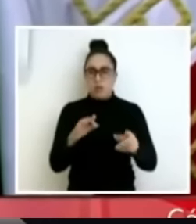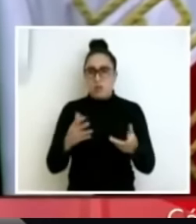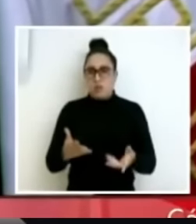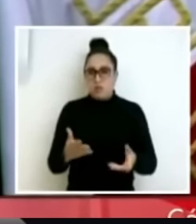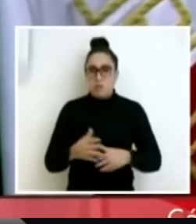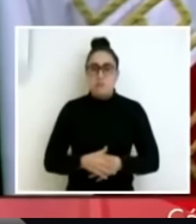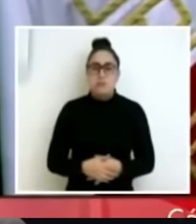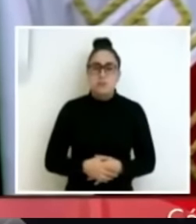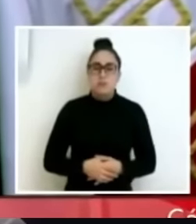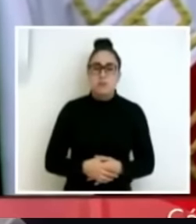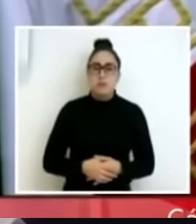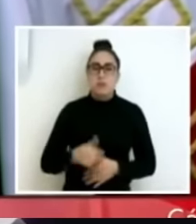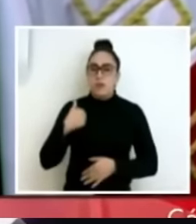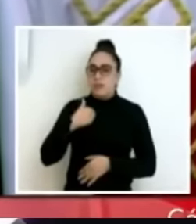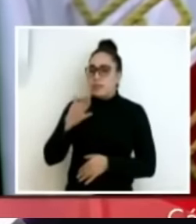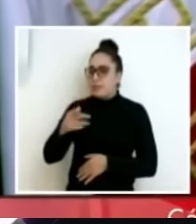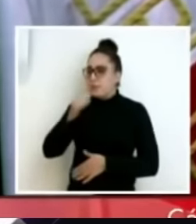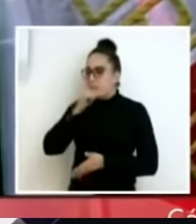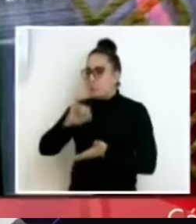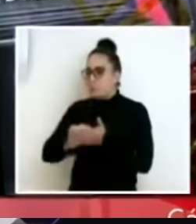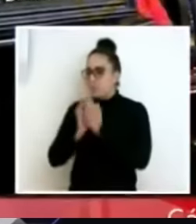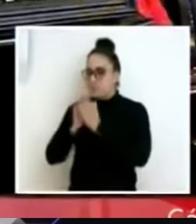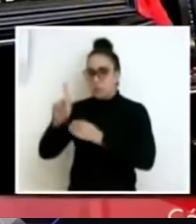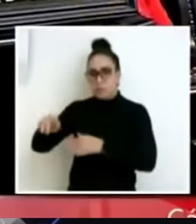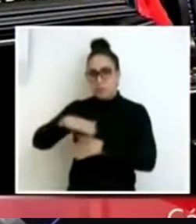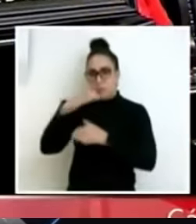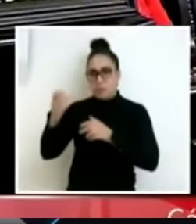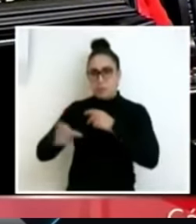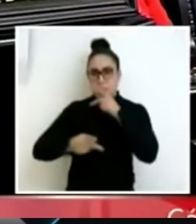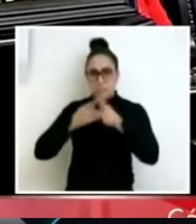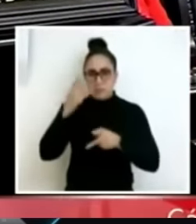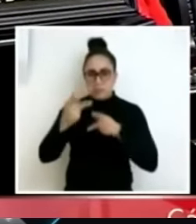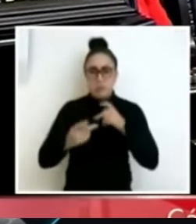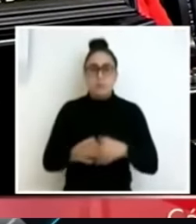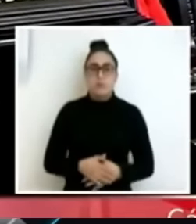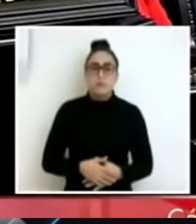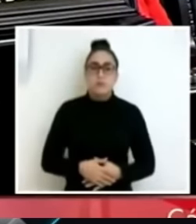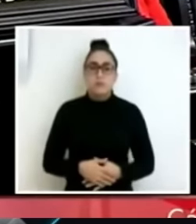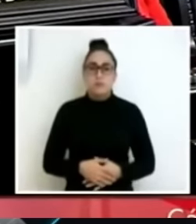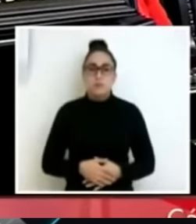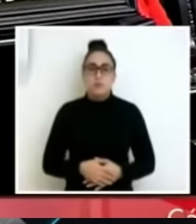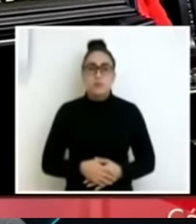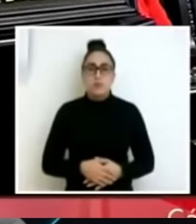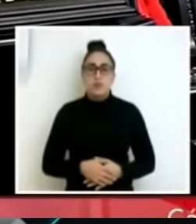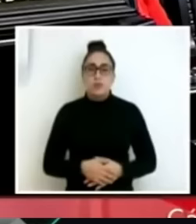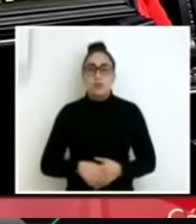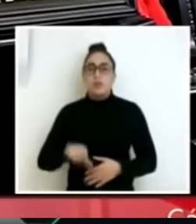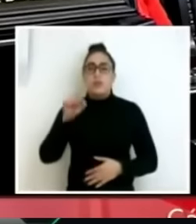pido termine su intervención. Concluyo. Y también que habrá protectores de